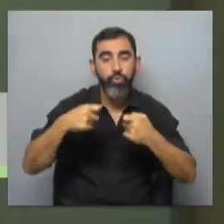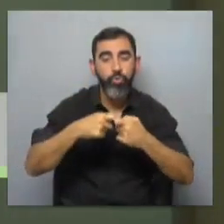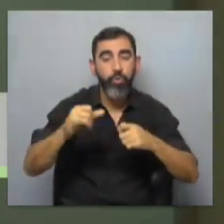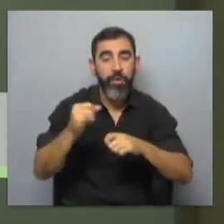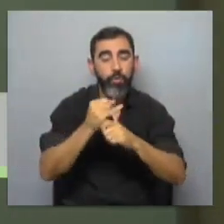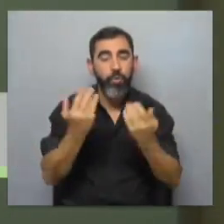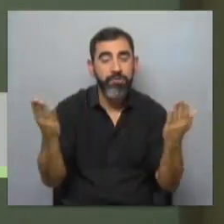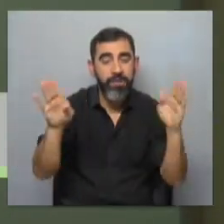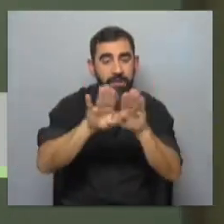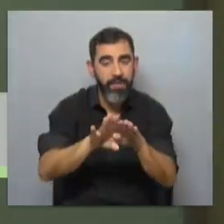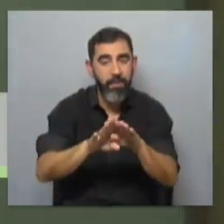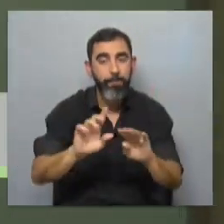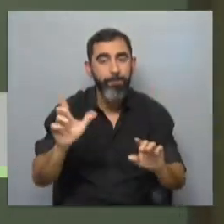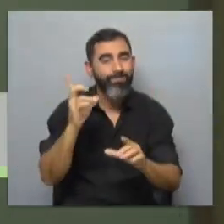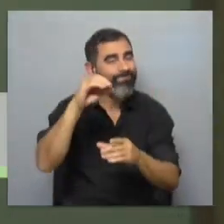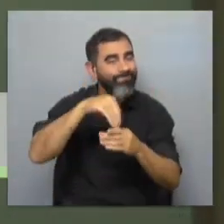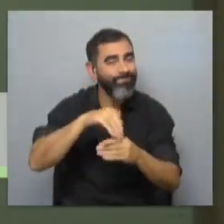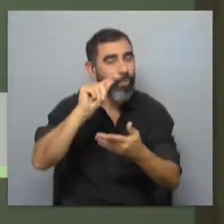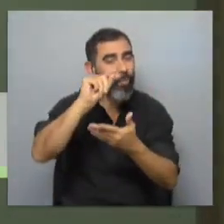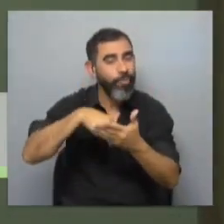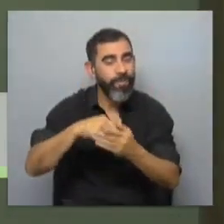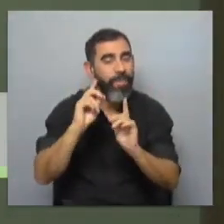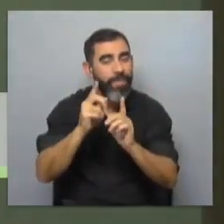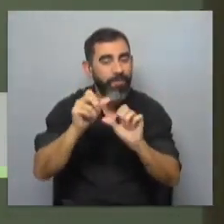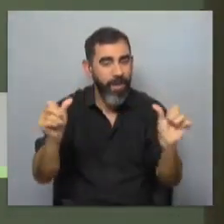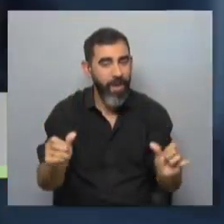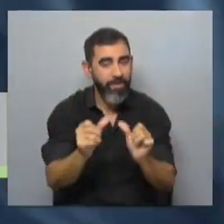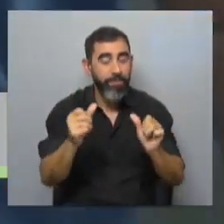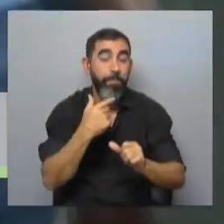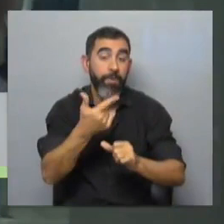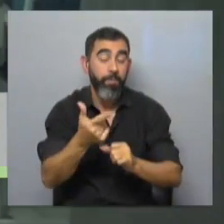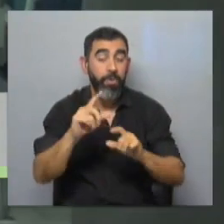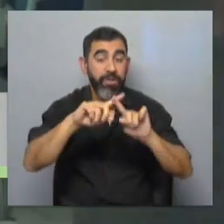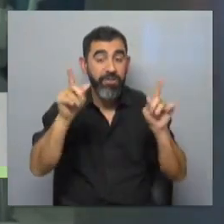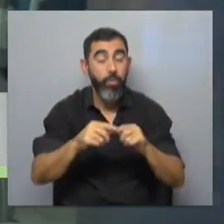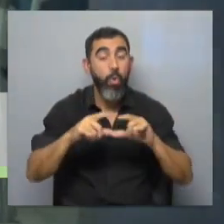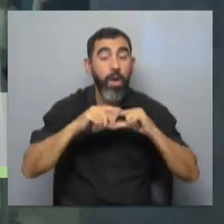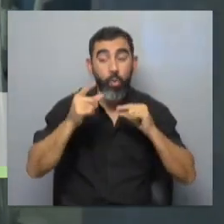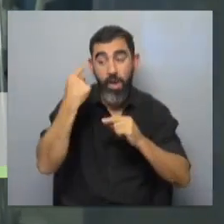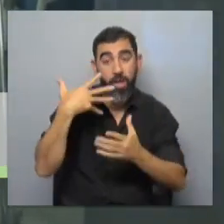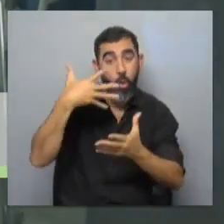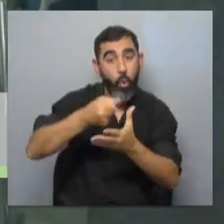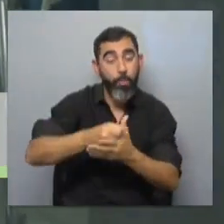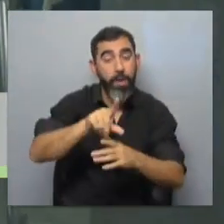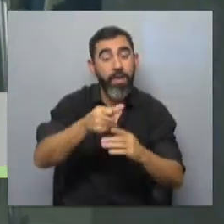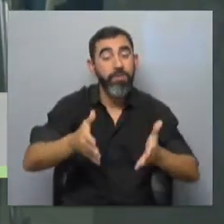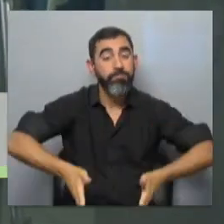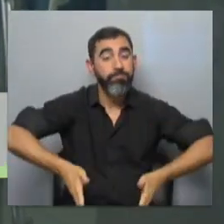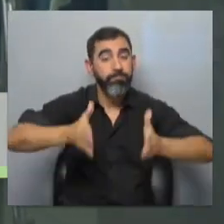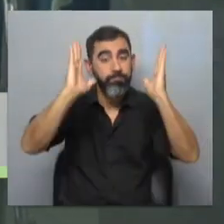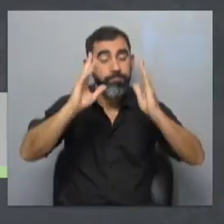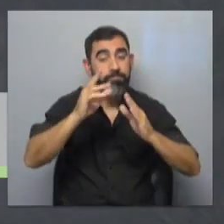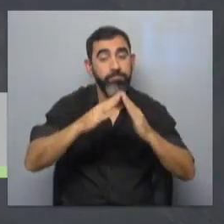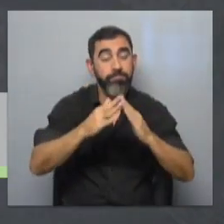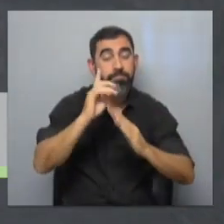institución clausurada, pero que no contemplaron las contrataciones que debían. Entre ellas, el Círculo Católico, que ayer compró la sede del ex sanatorio de Millán y Raffo